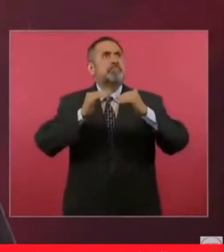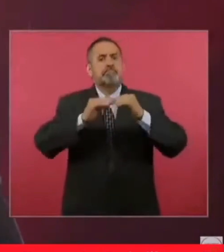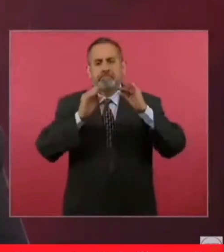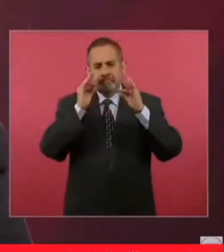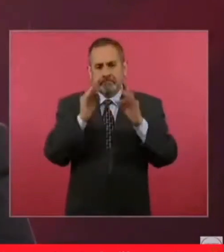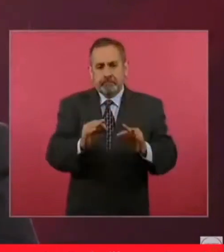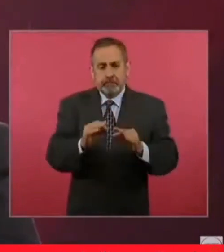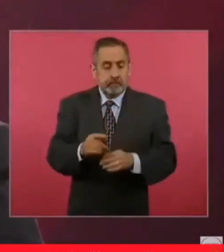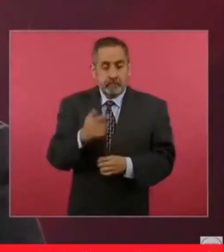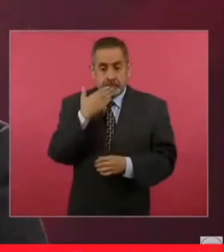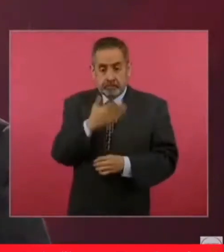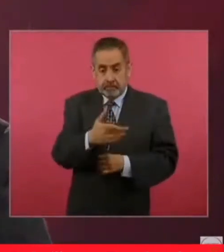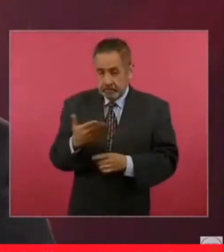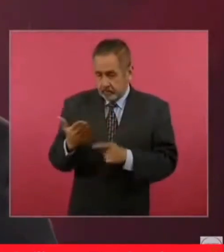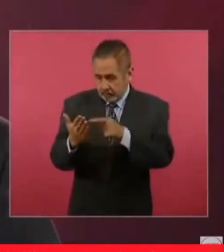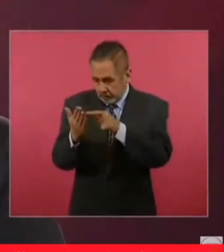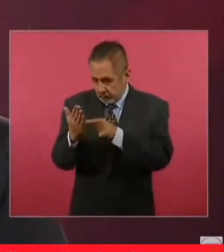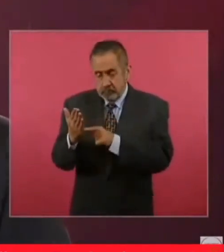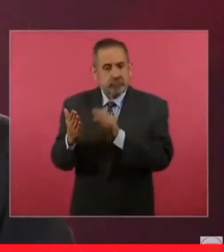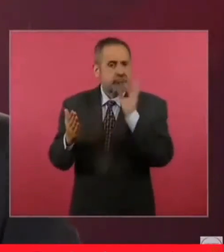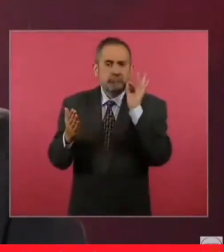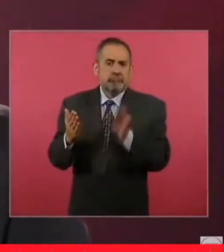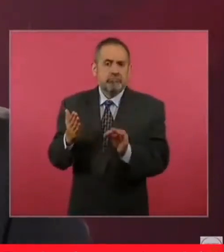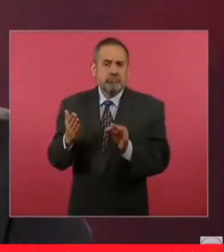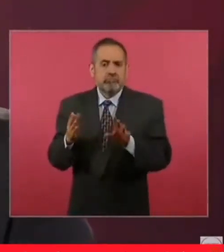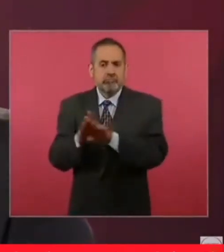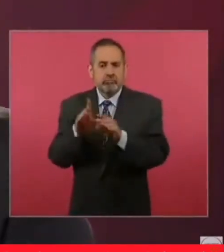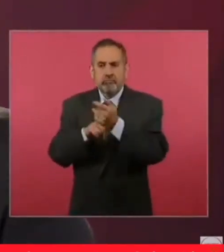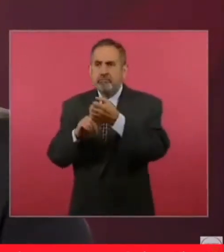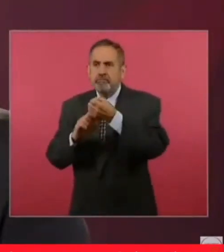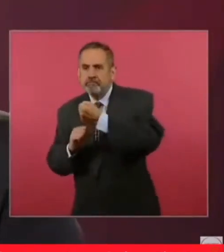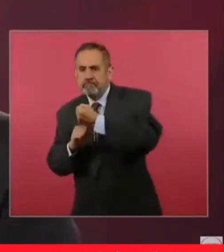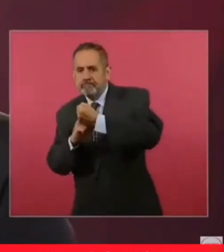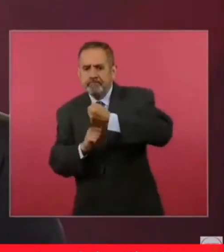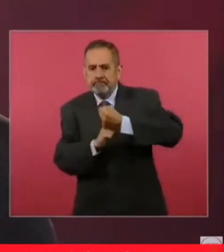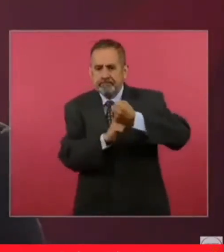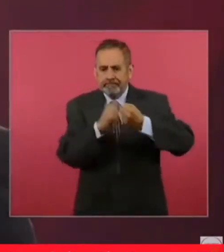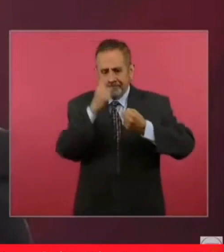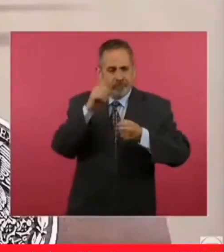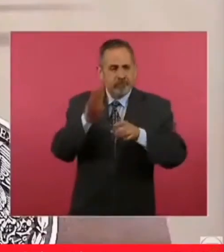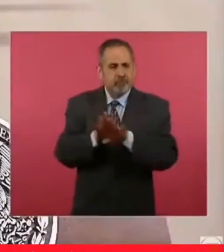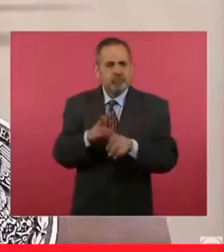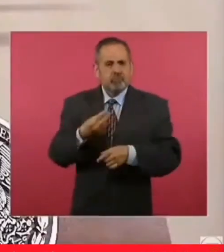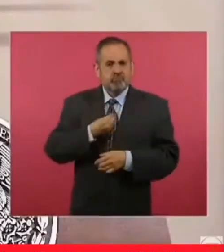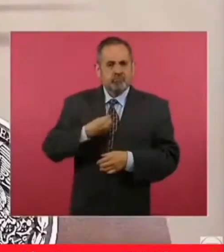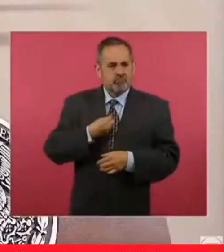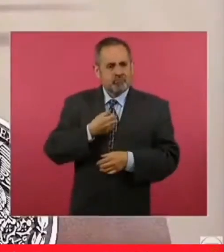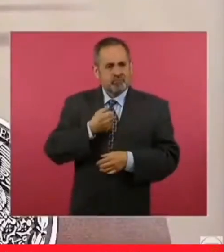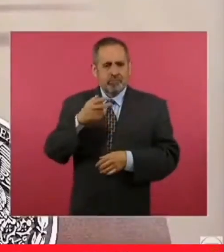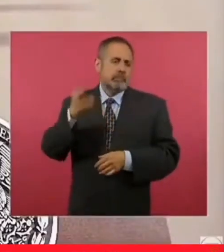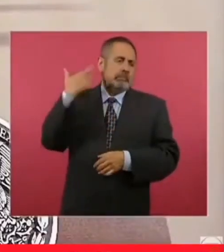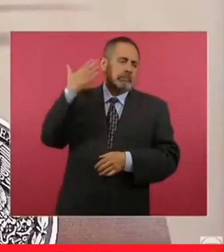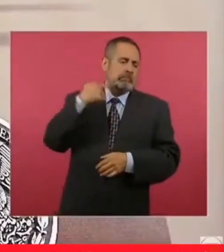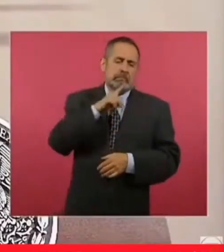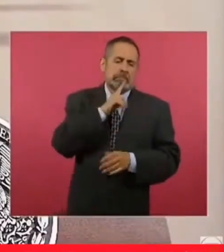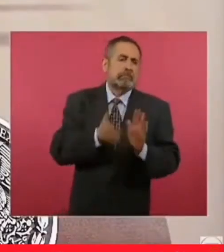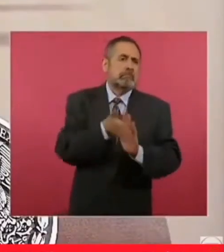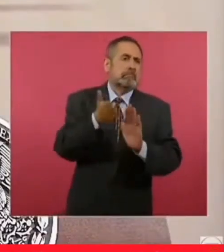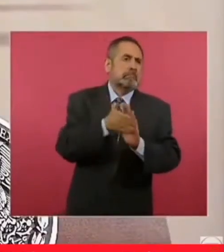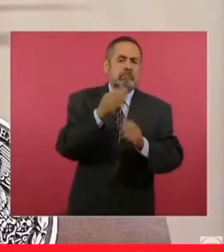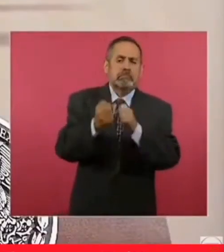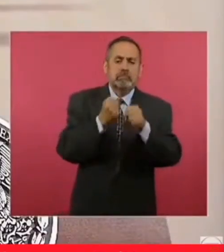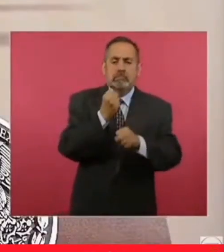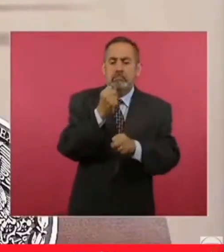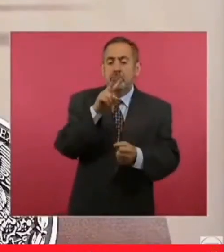tiene solicitaciones, es decir, demandas de fuerzas que tiene que resistir superiores a cuando fue construida en el